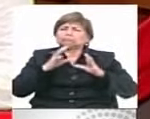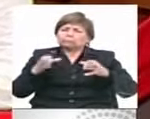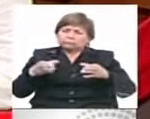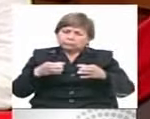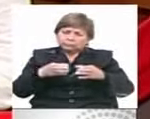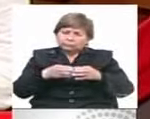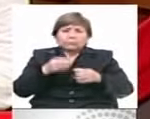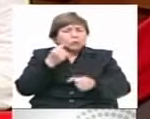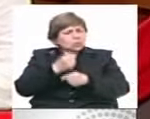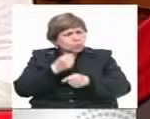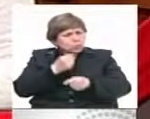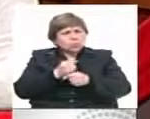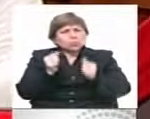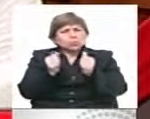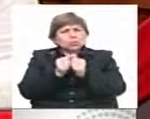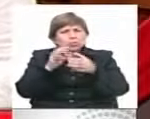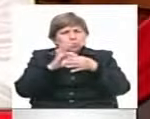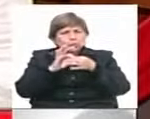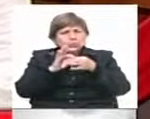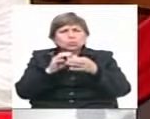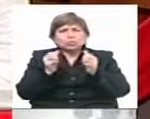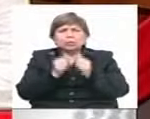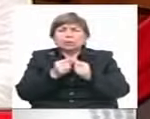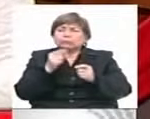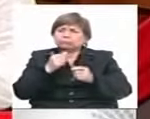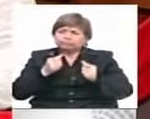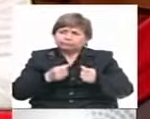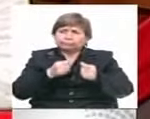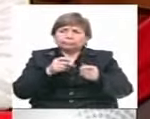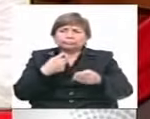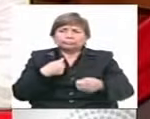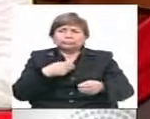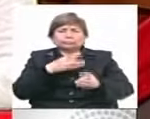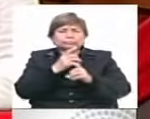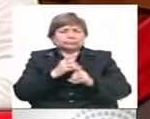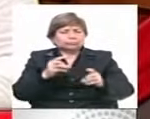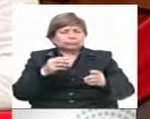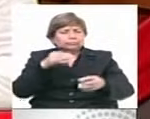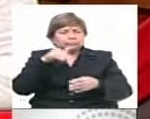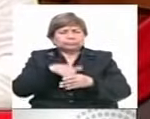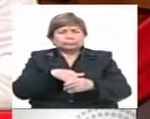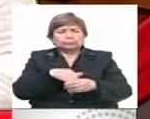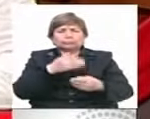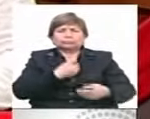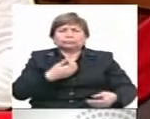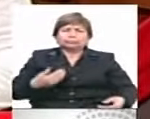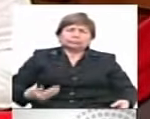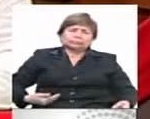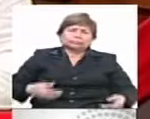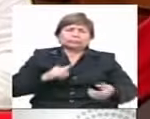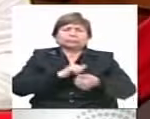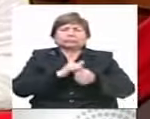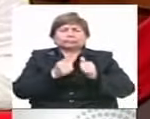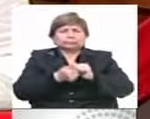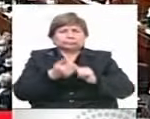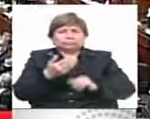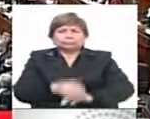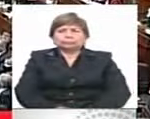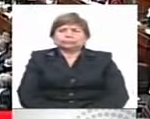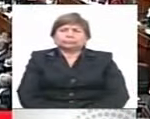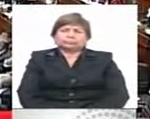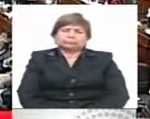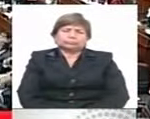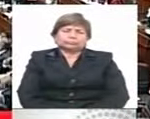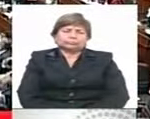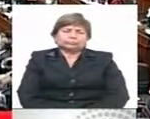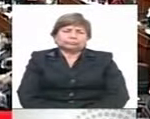en favor de todos los peruanos y fortalecer nuestra democracia. Un voto de confianza por un gobierno de cambio. Gracias, señora presidenta.